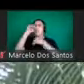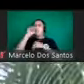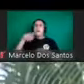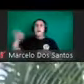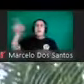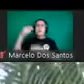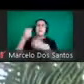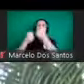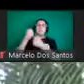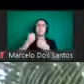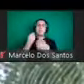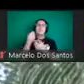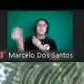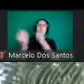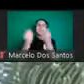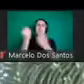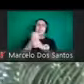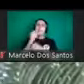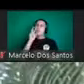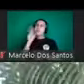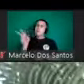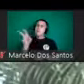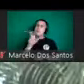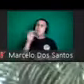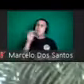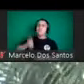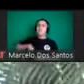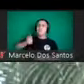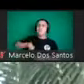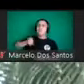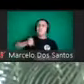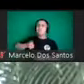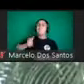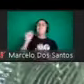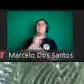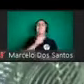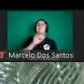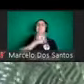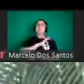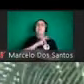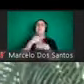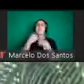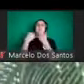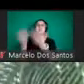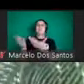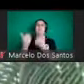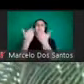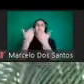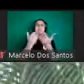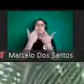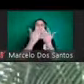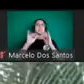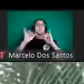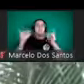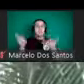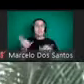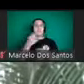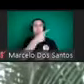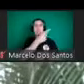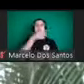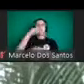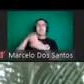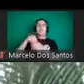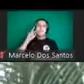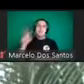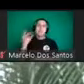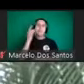lleva a cabo en forma de interesantes aliados, donde tenemos aliados internacionales como el Departamento de Estado de